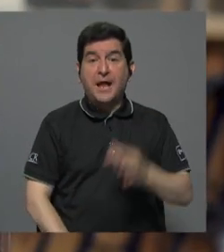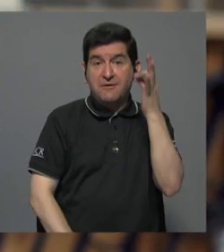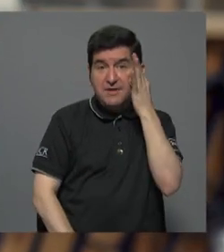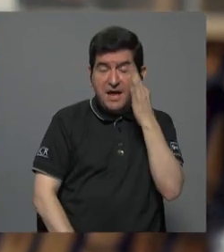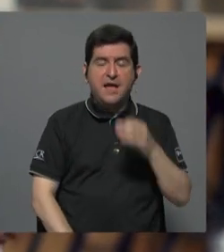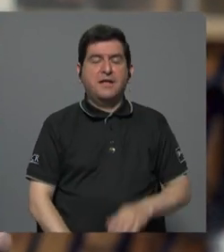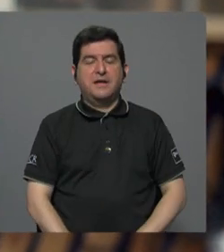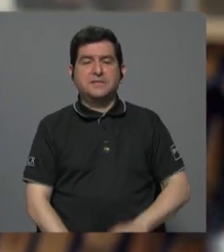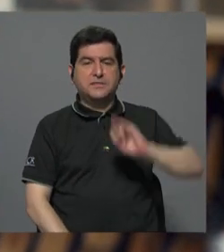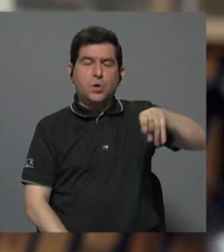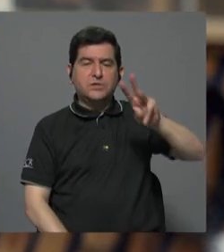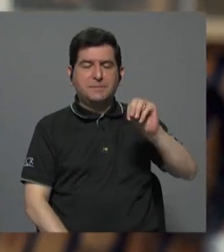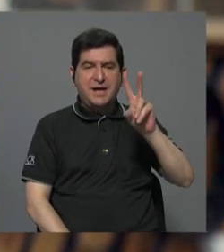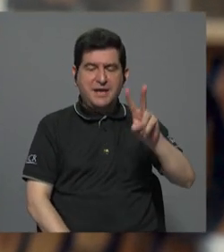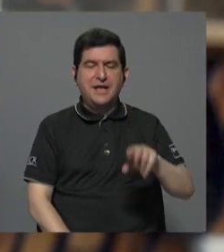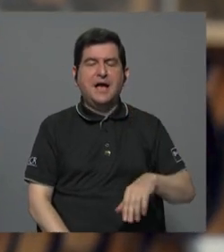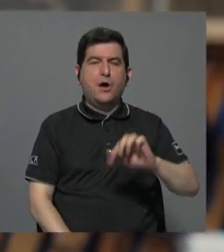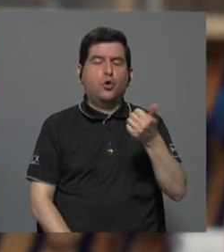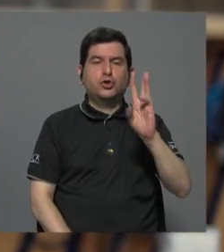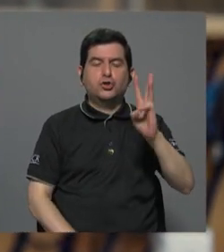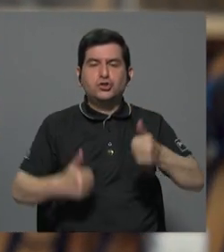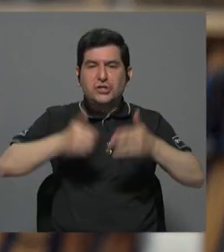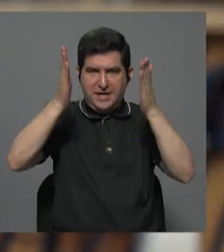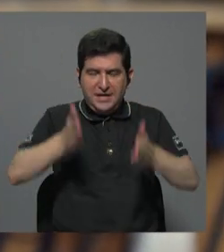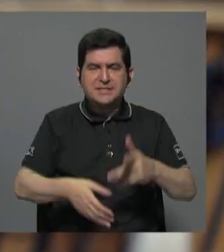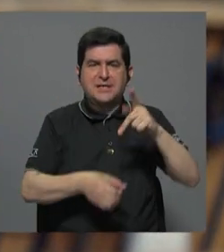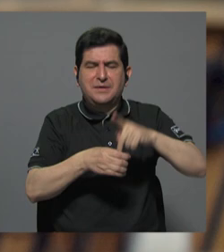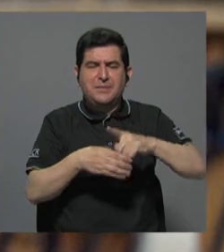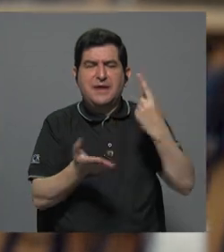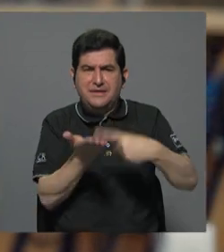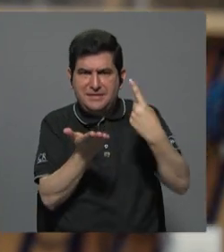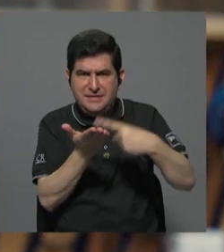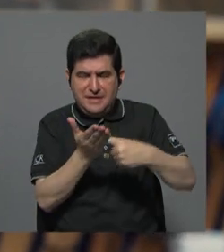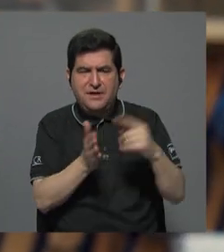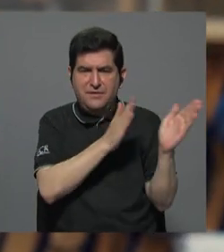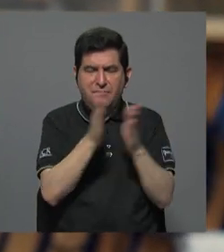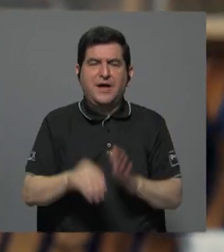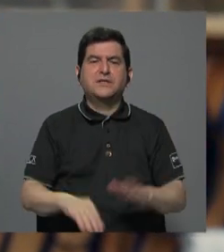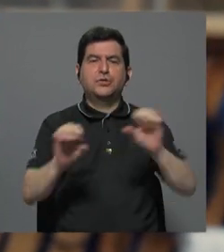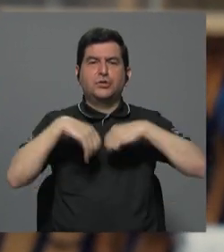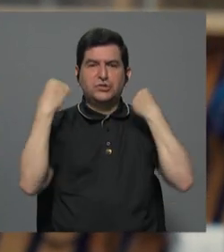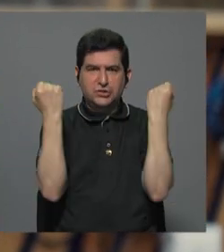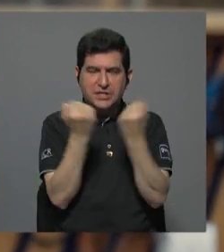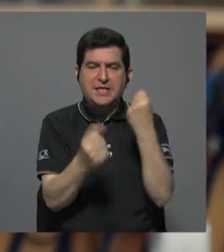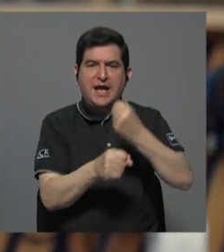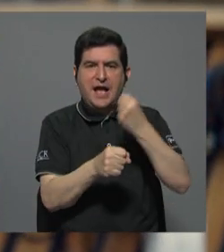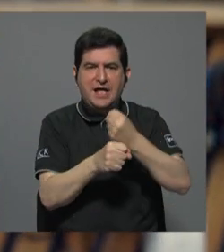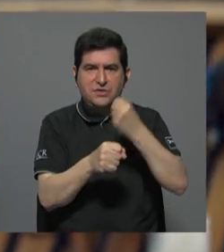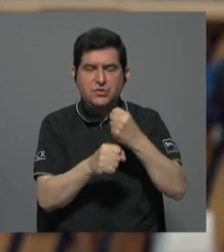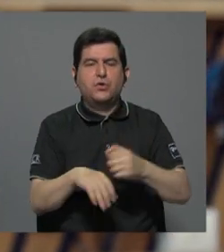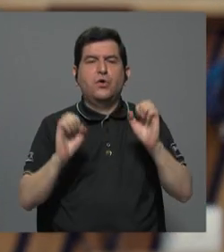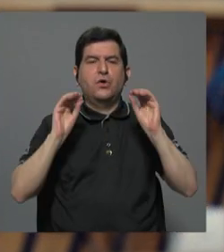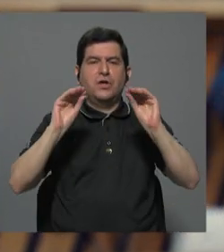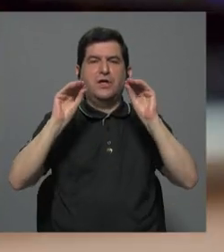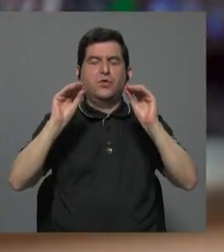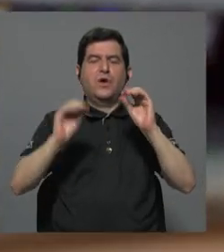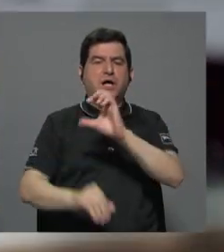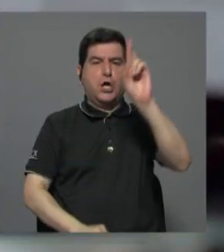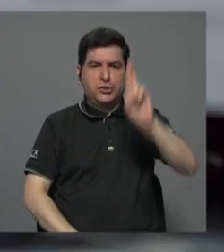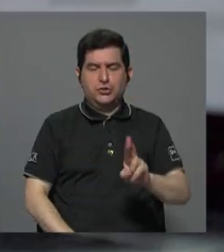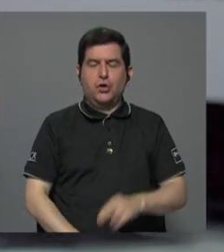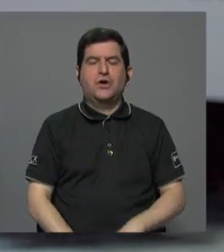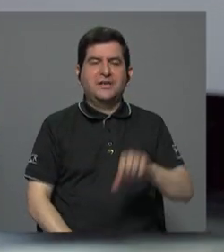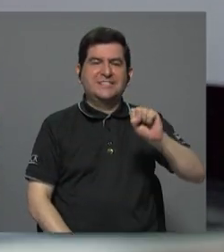villalta y otras seis personas candidatas participaron en un debate organizado por el sindicato de trabajadores de la educación costarricense sec